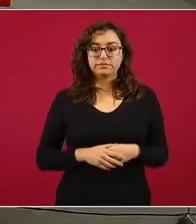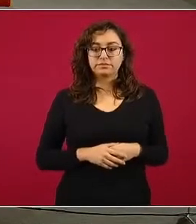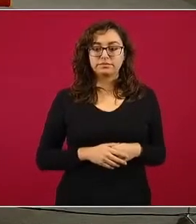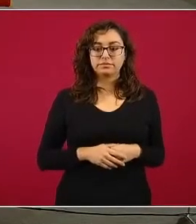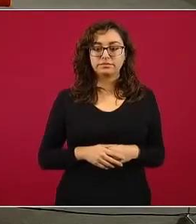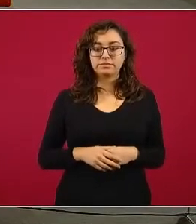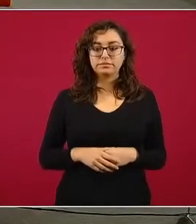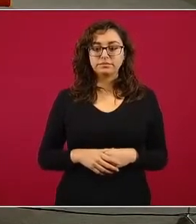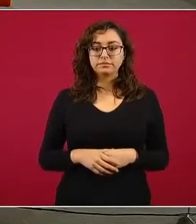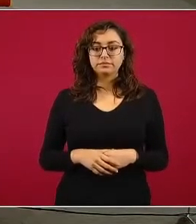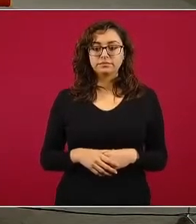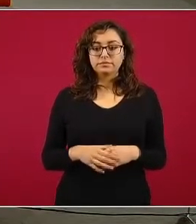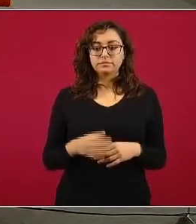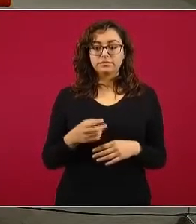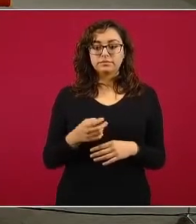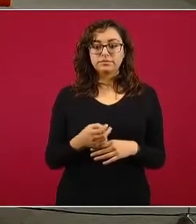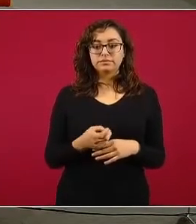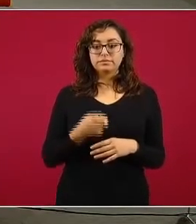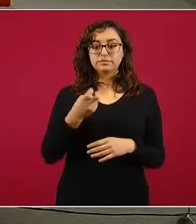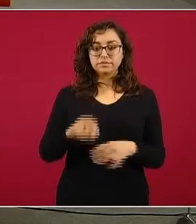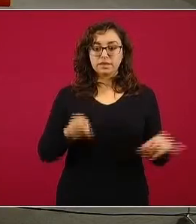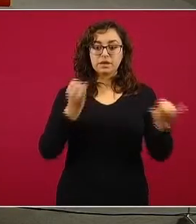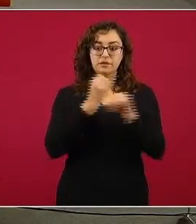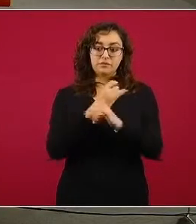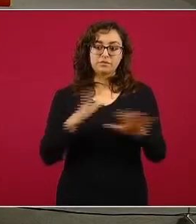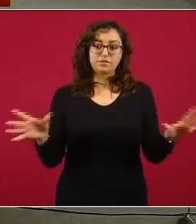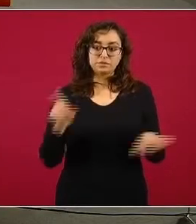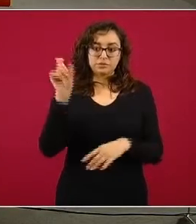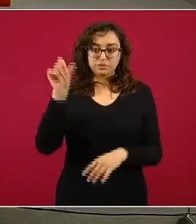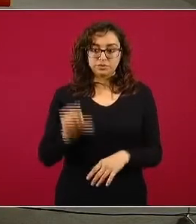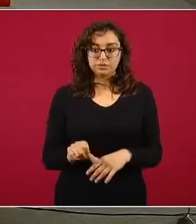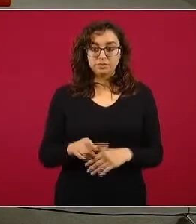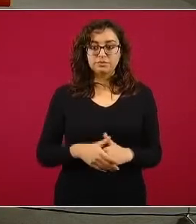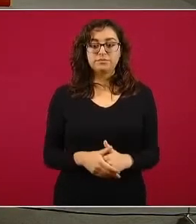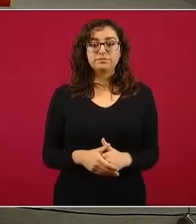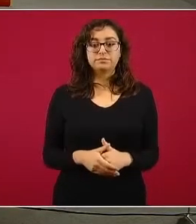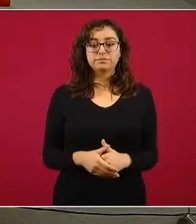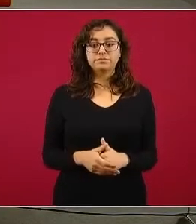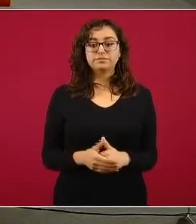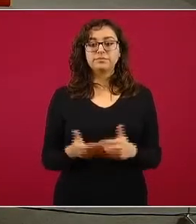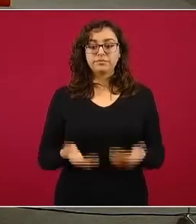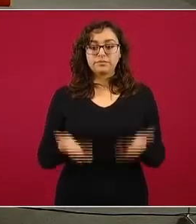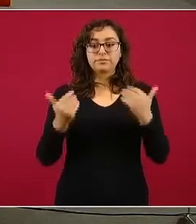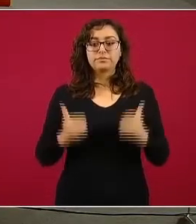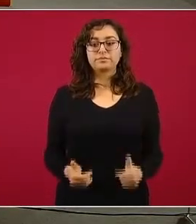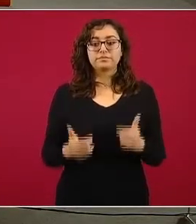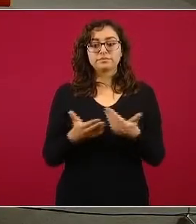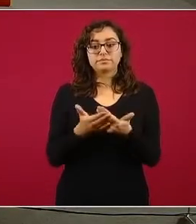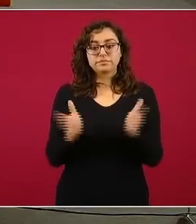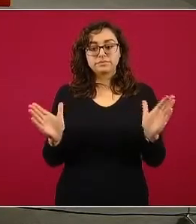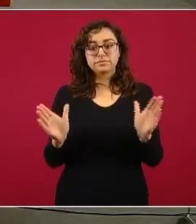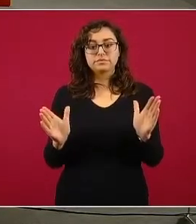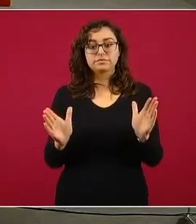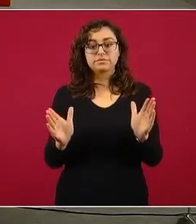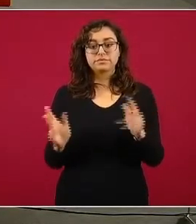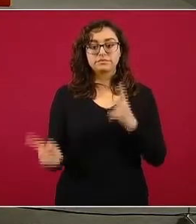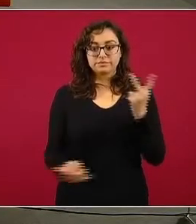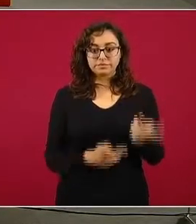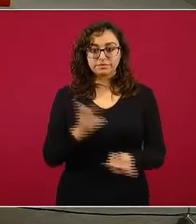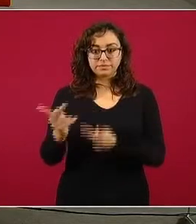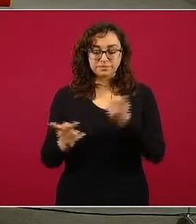la información para esta noche y entonces ahora pasaríamos a